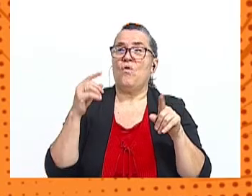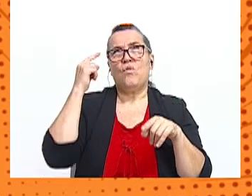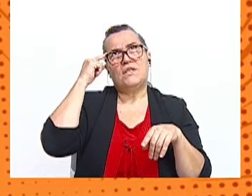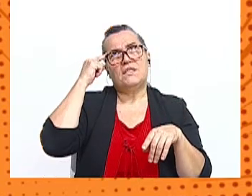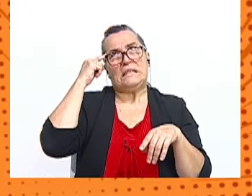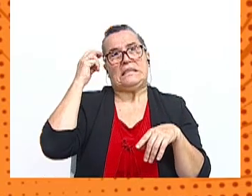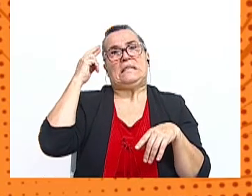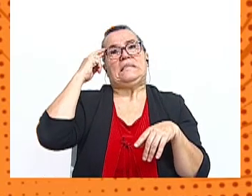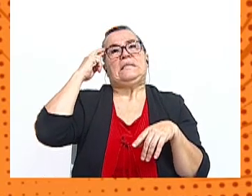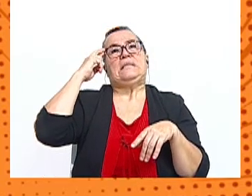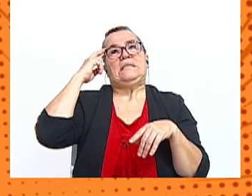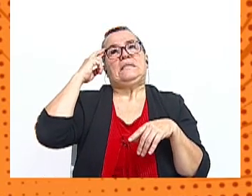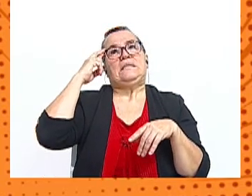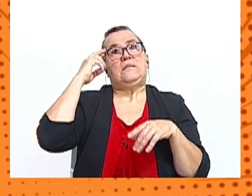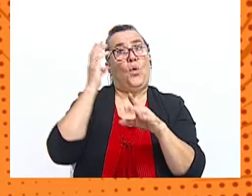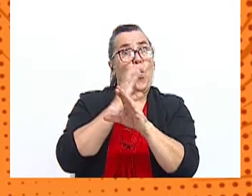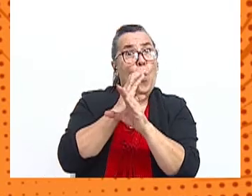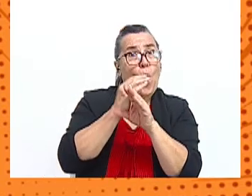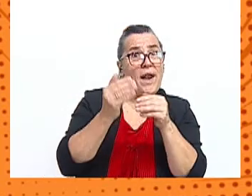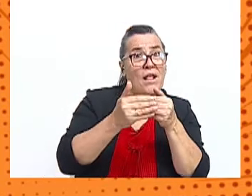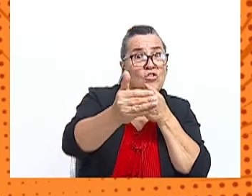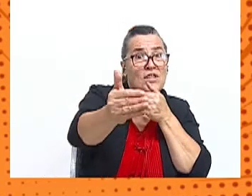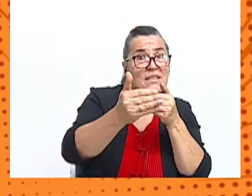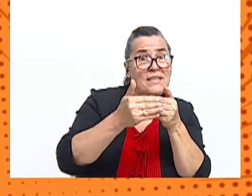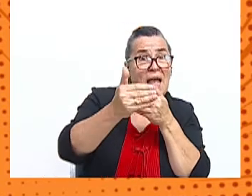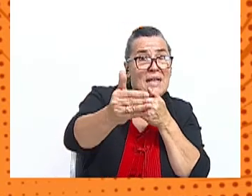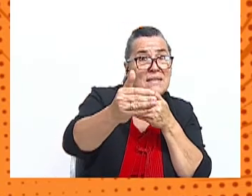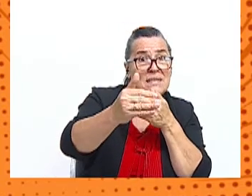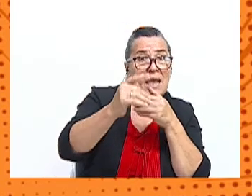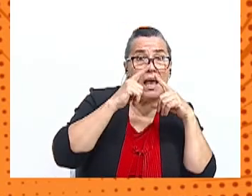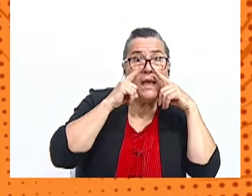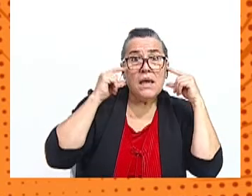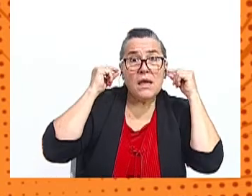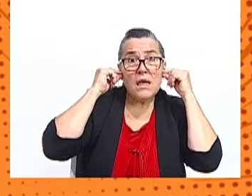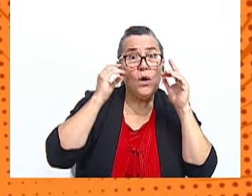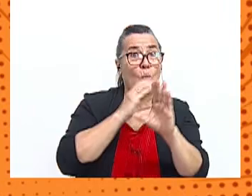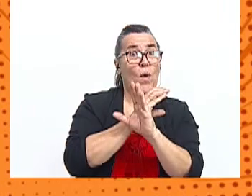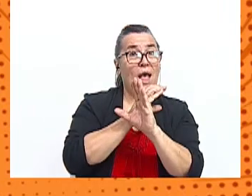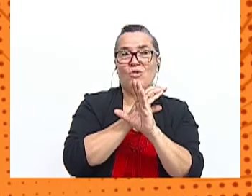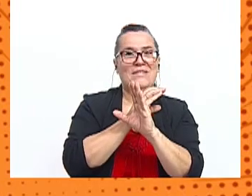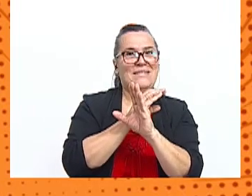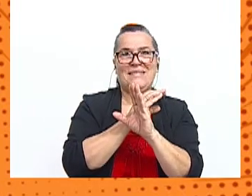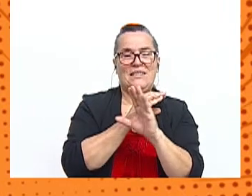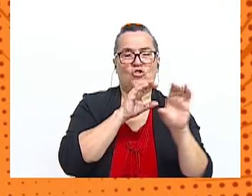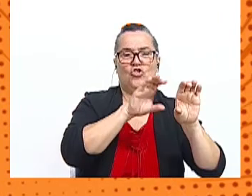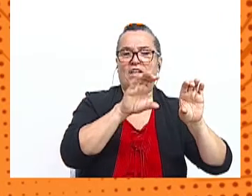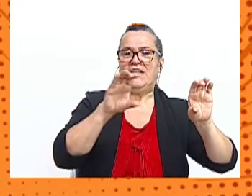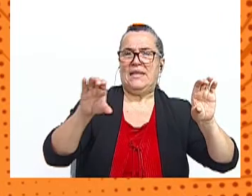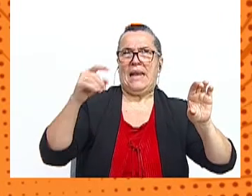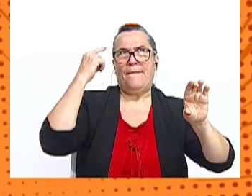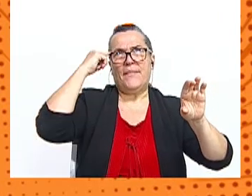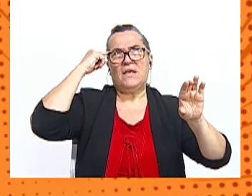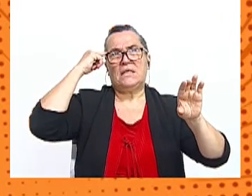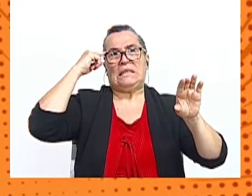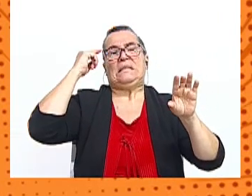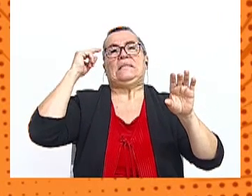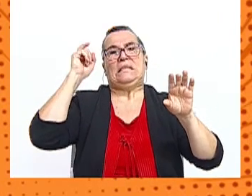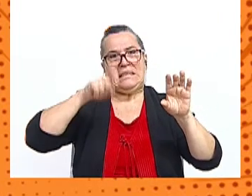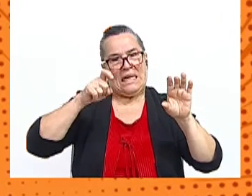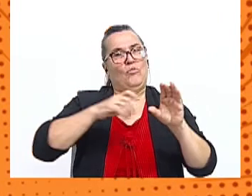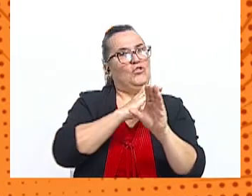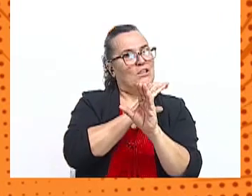reflexionar. No estamos guardando el distanciamiento debido. La tira cómica nos hace pensar, bueno, debemos